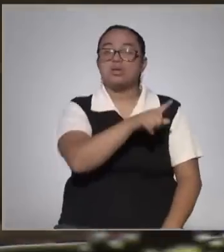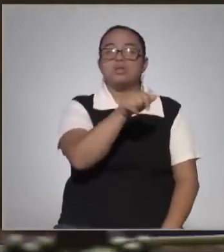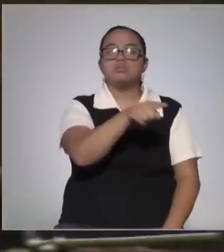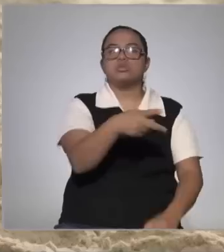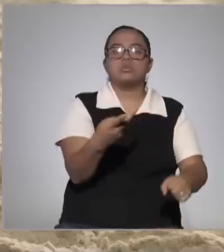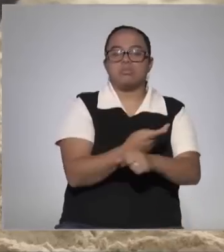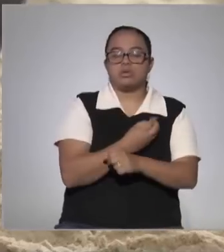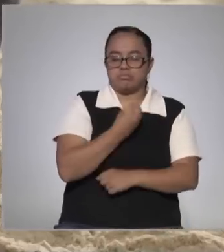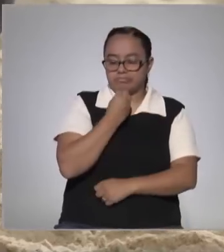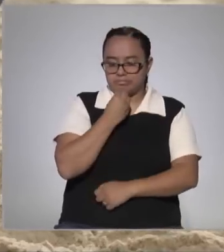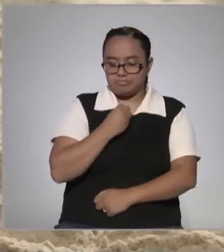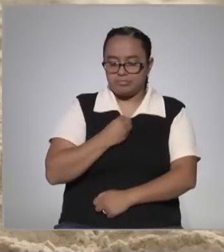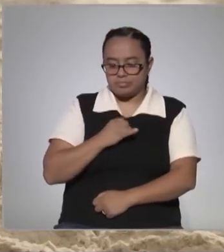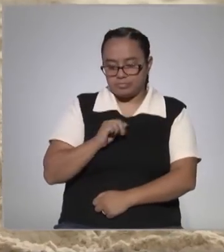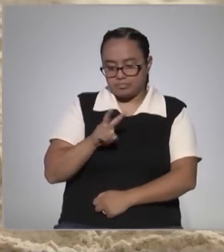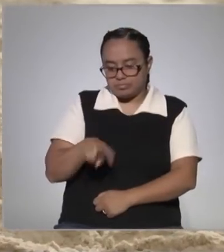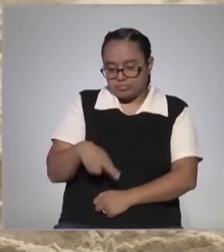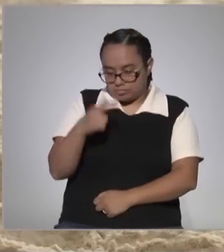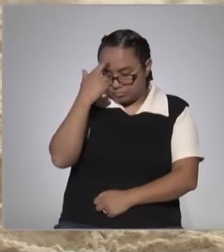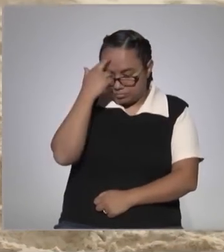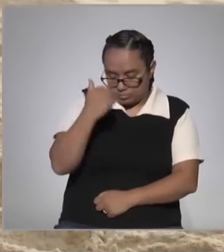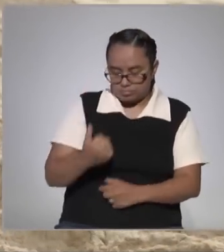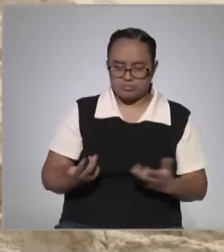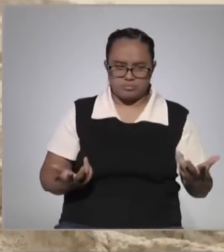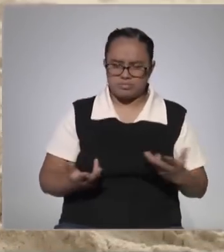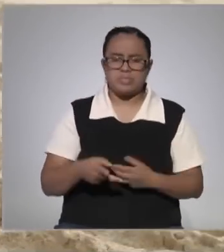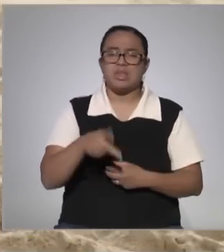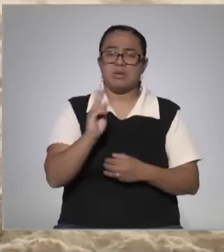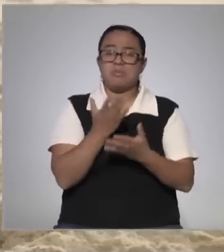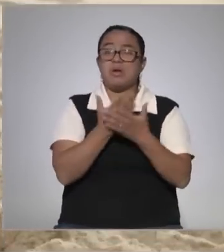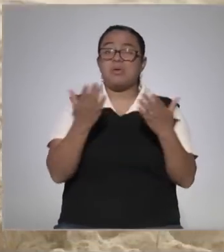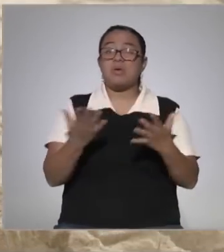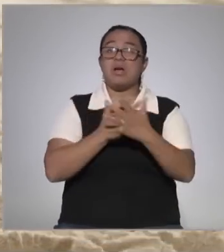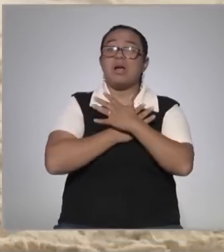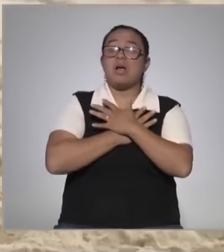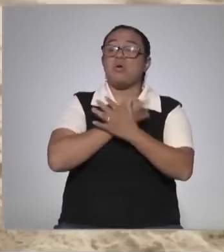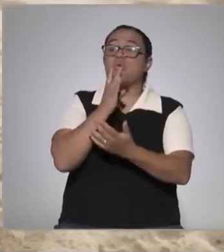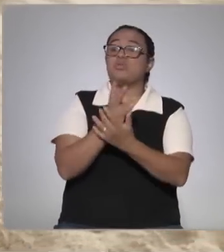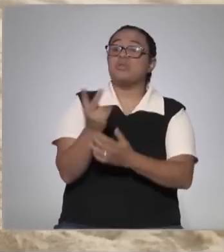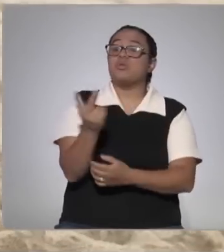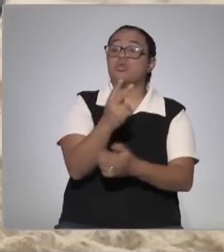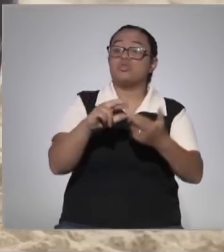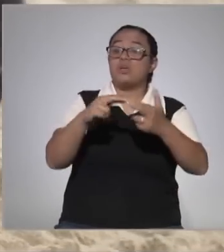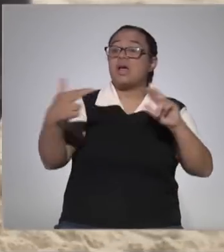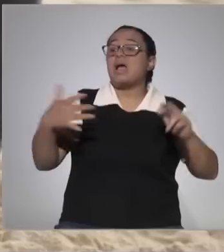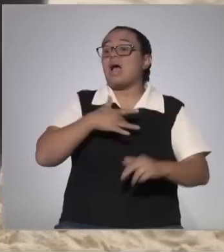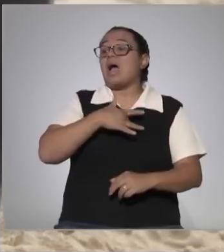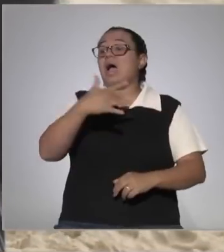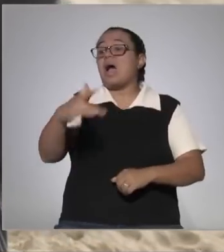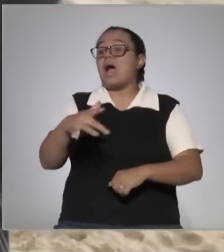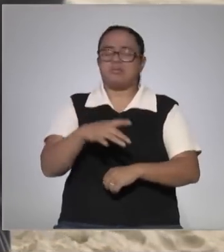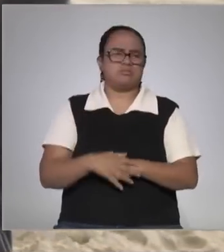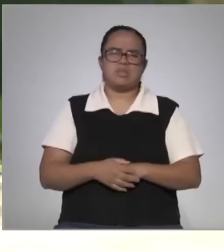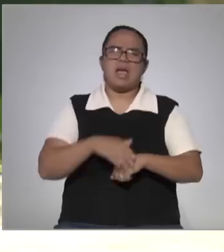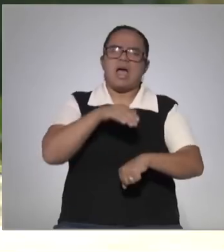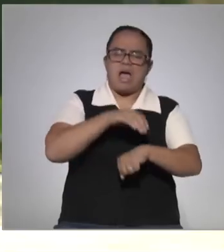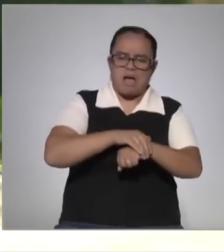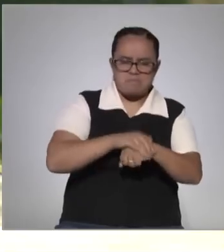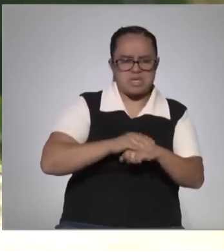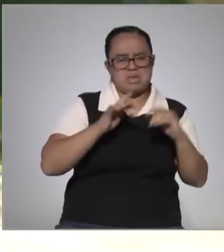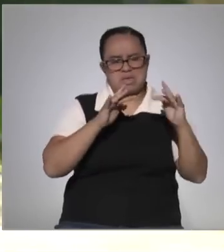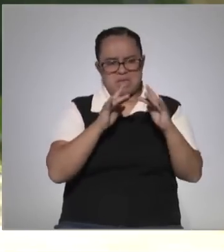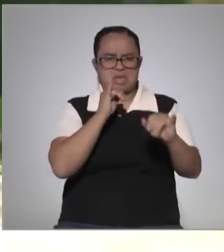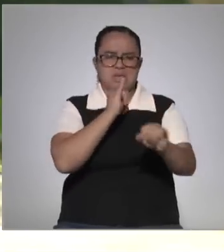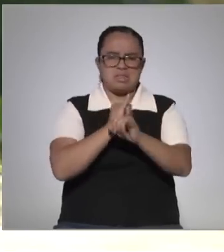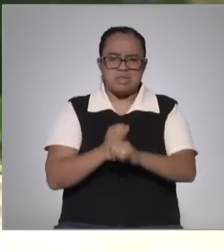resignación. Hoy en día, el amor no se limita a las relaciones románticas. La amistad y las redes sociales